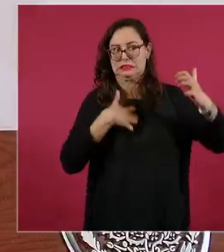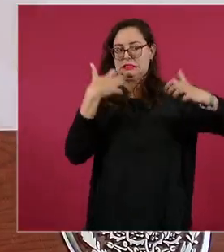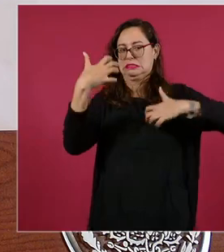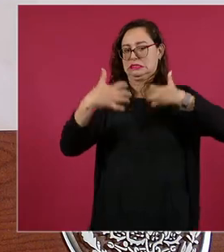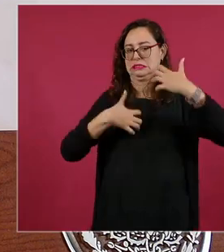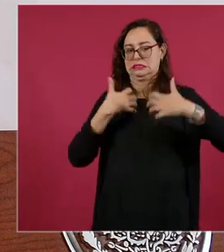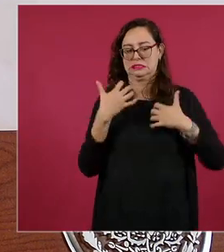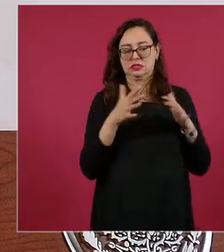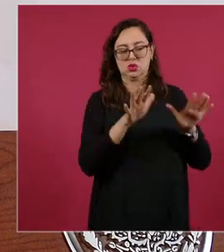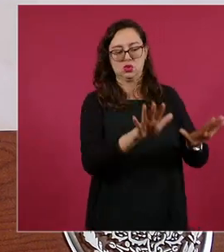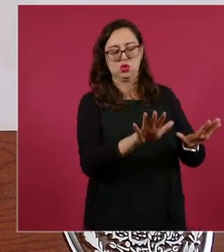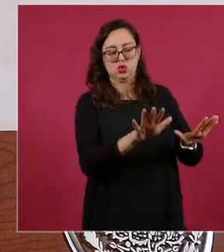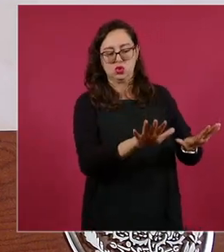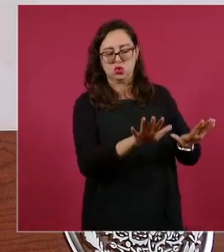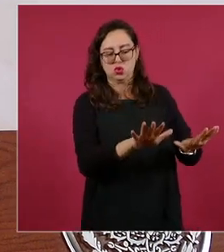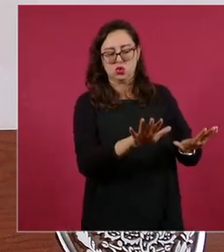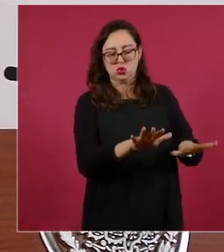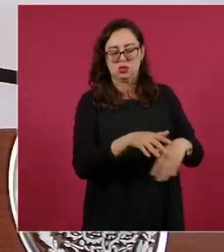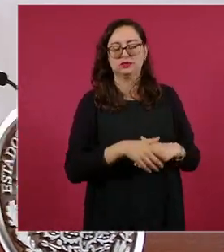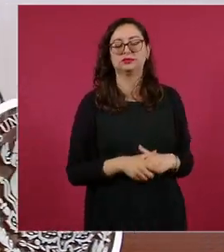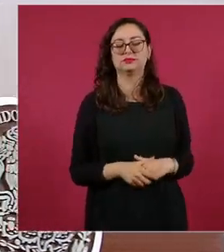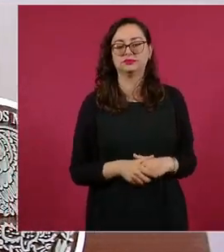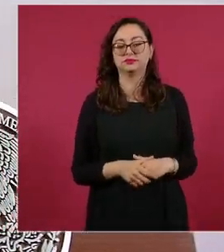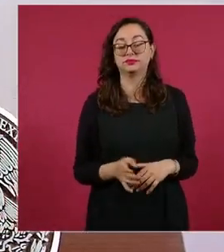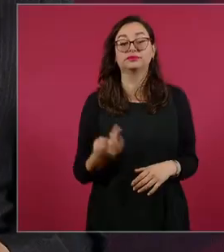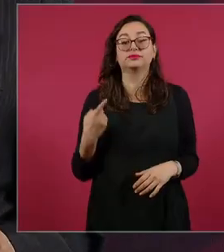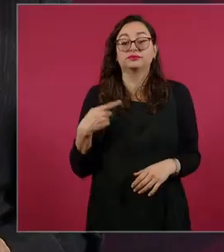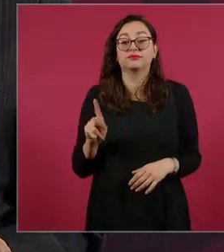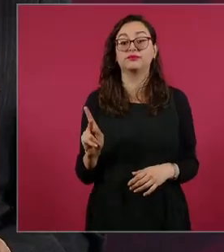y no hay que enojarse pero es